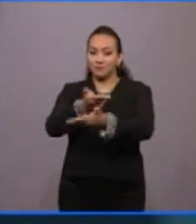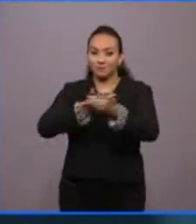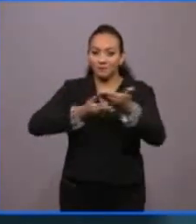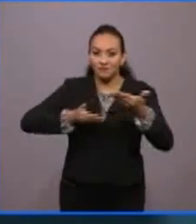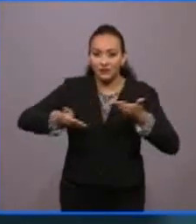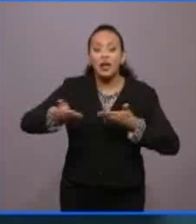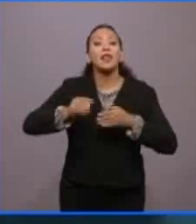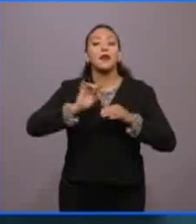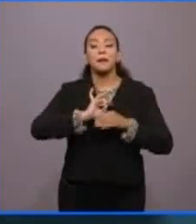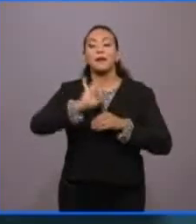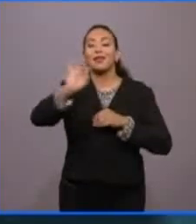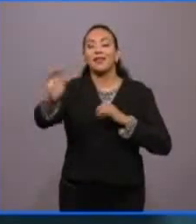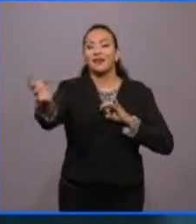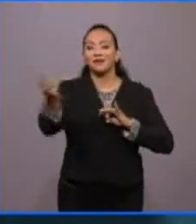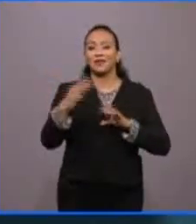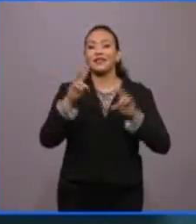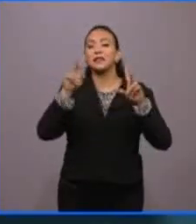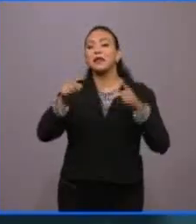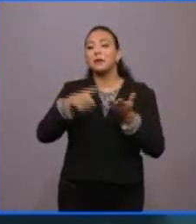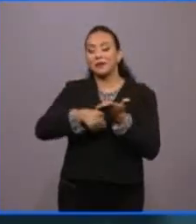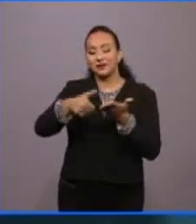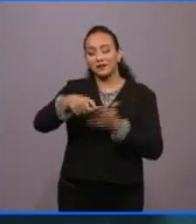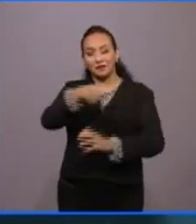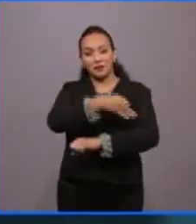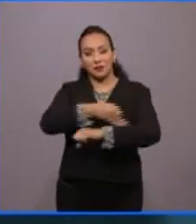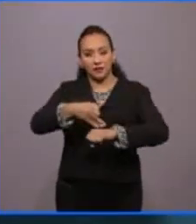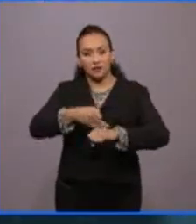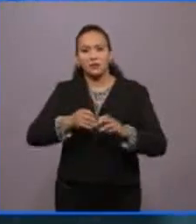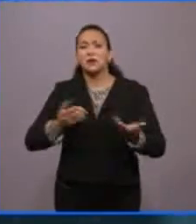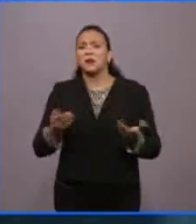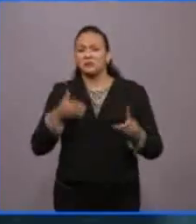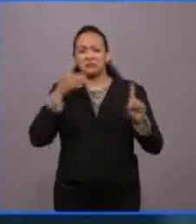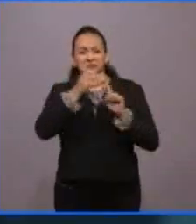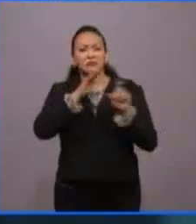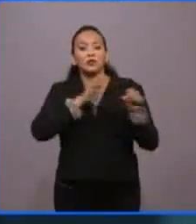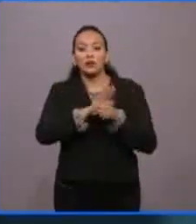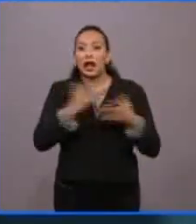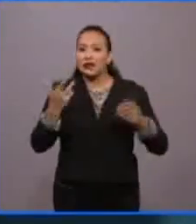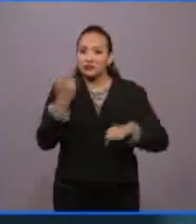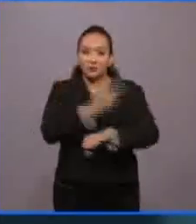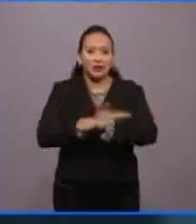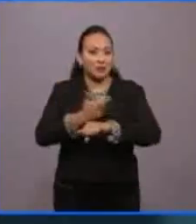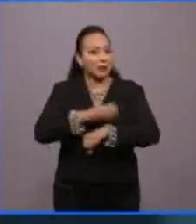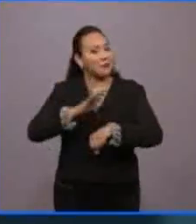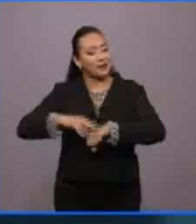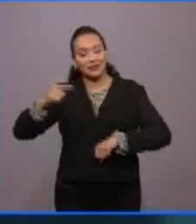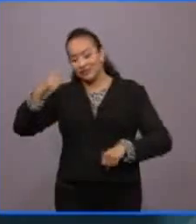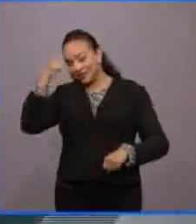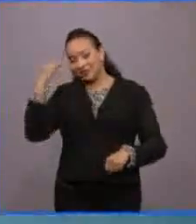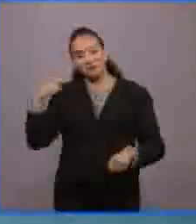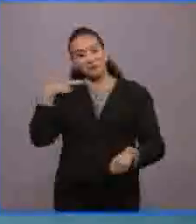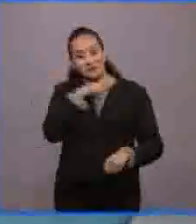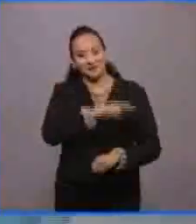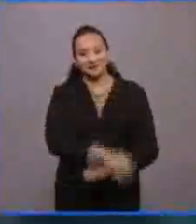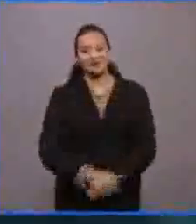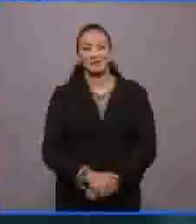exhortos electrónicos en materia civil y familiar, con el objetivo de agilizar los trámites a los justiciables.